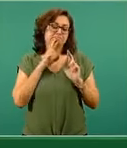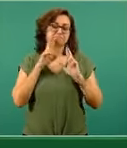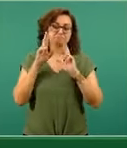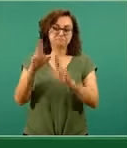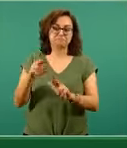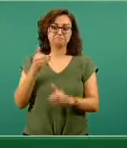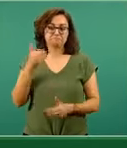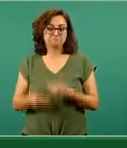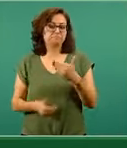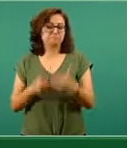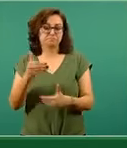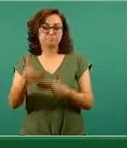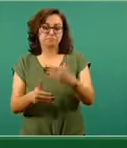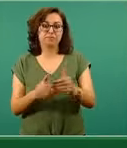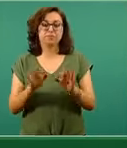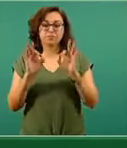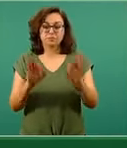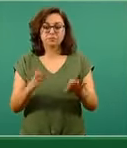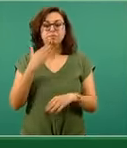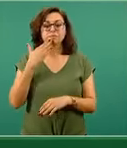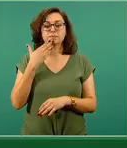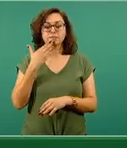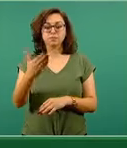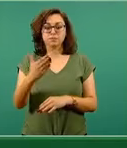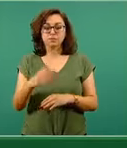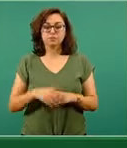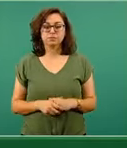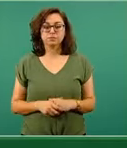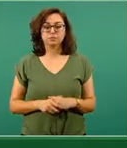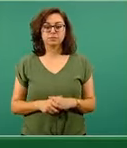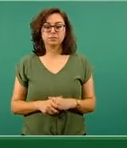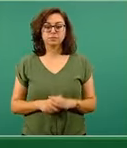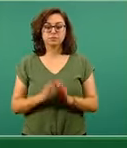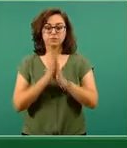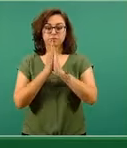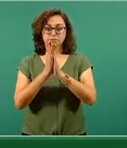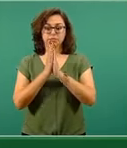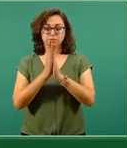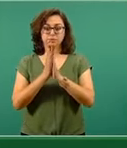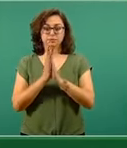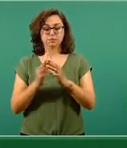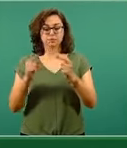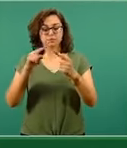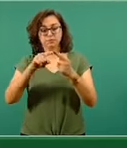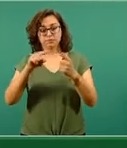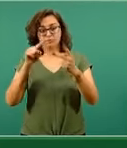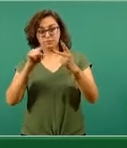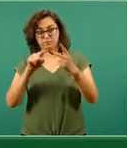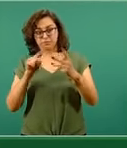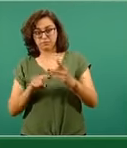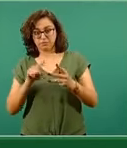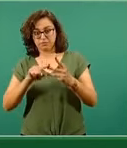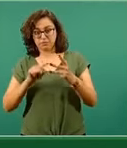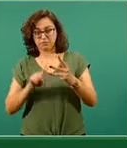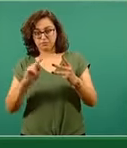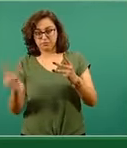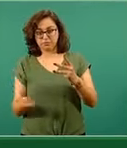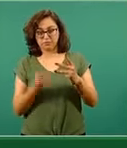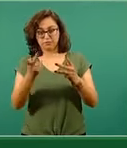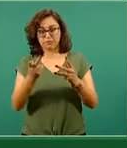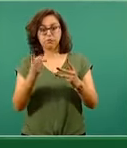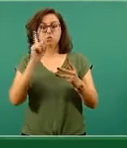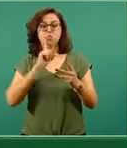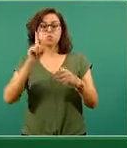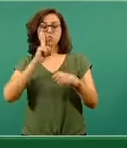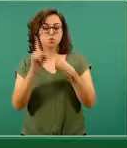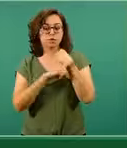bien ese proceso allá, por favor. Y dos preguntas respecto a las mujeres embarazadas